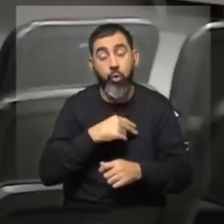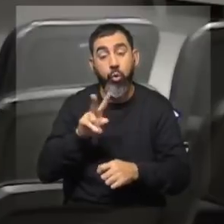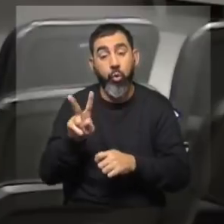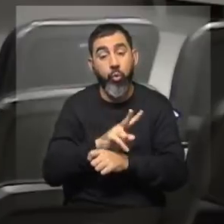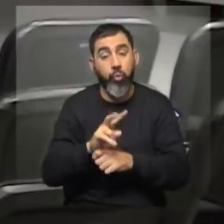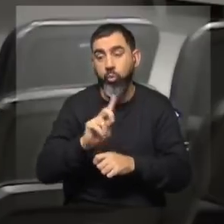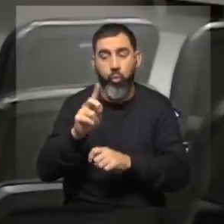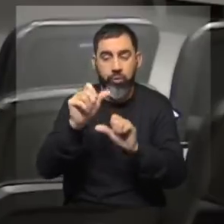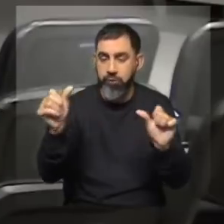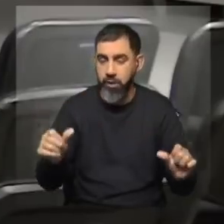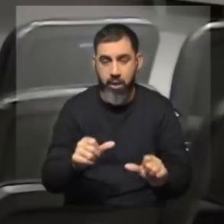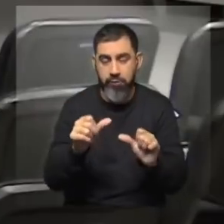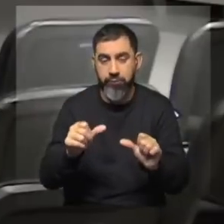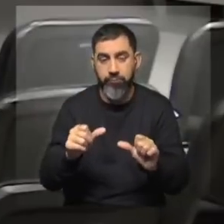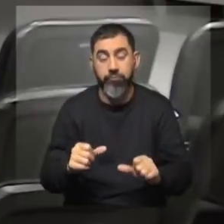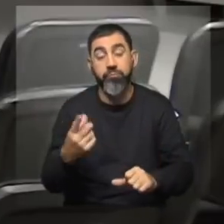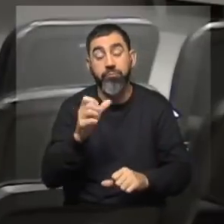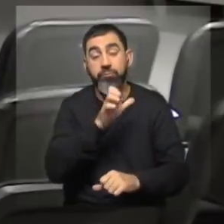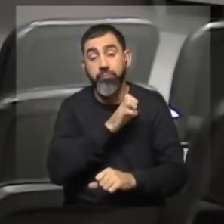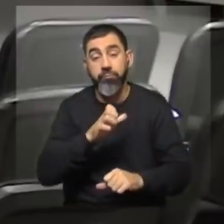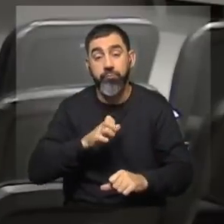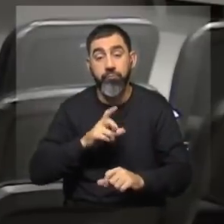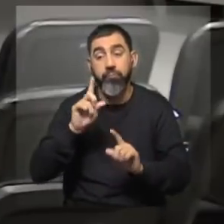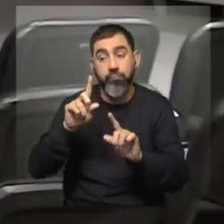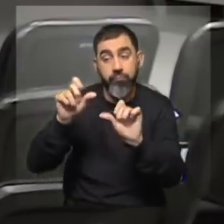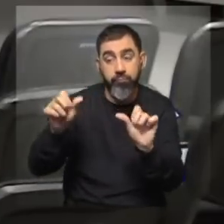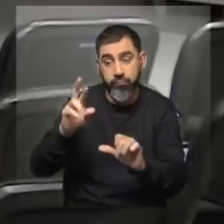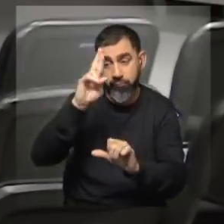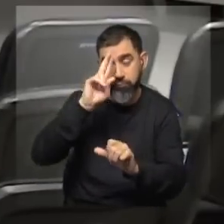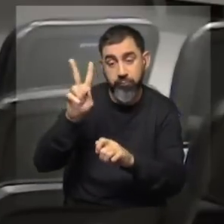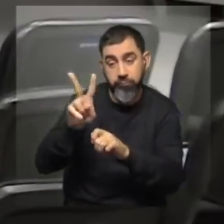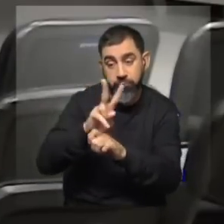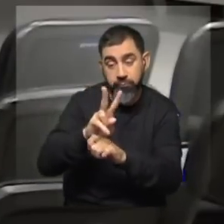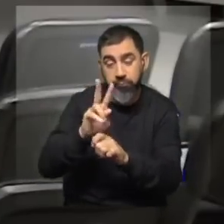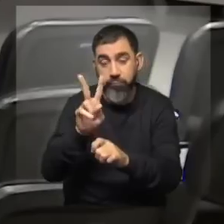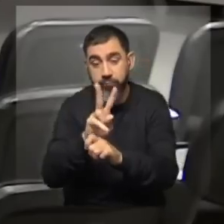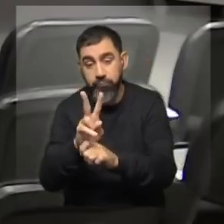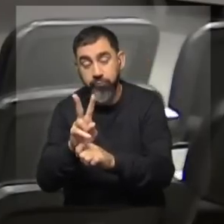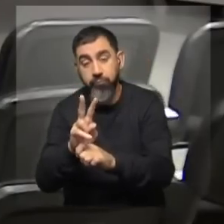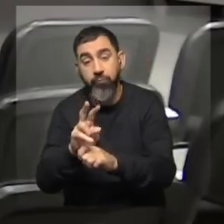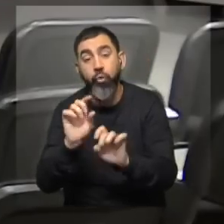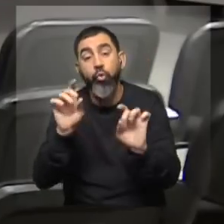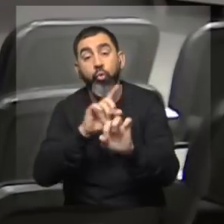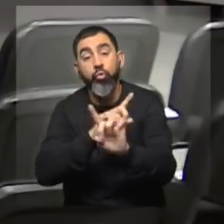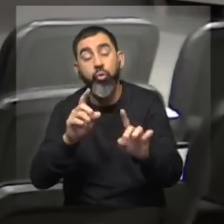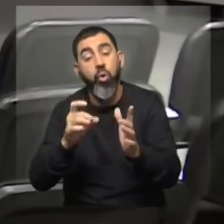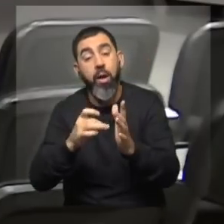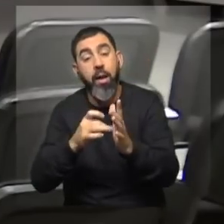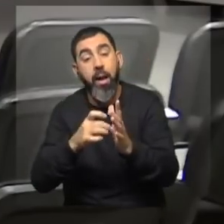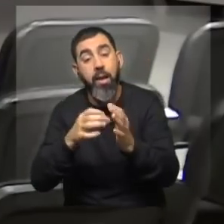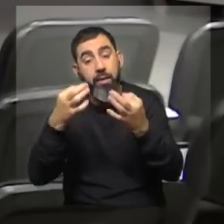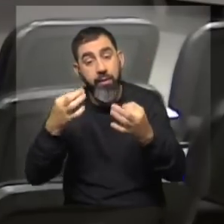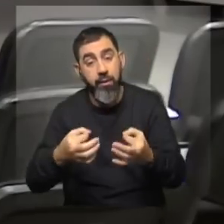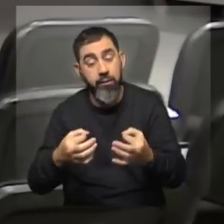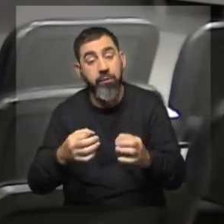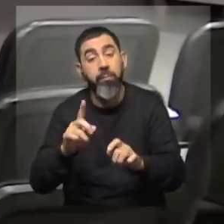no se están ejerciendo Entonces el estado tiene para cumplir la vigilancia y el control no solo de la calidad asistencial